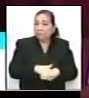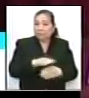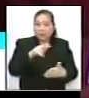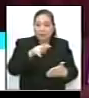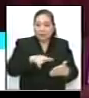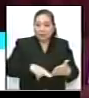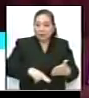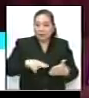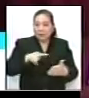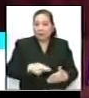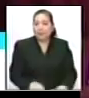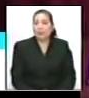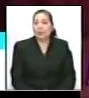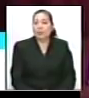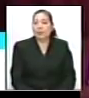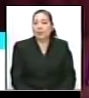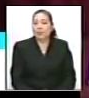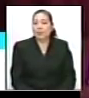lectura.